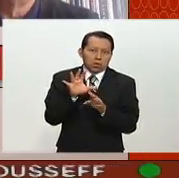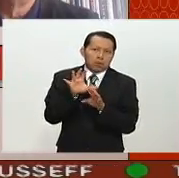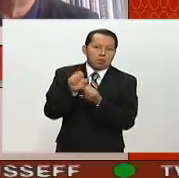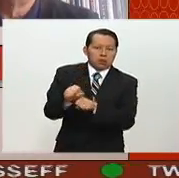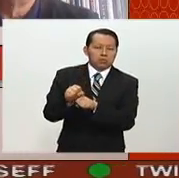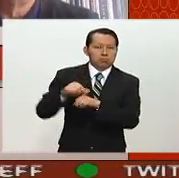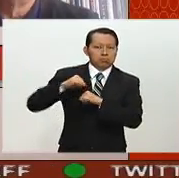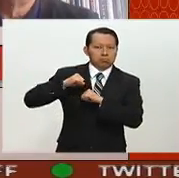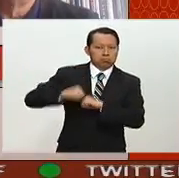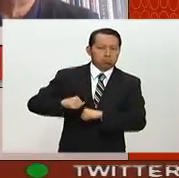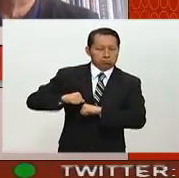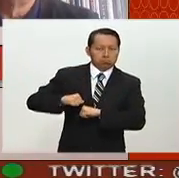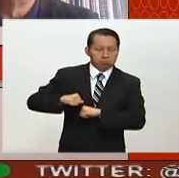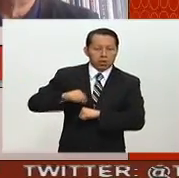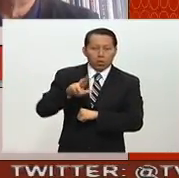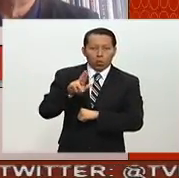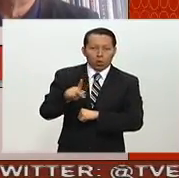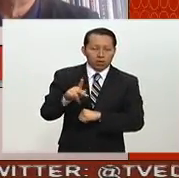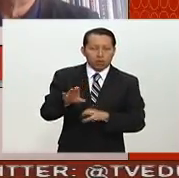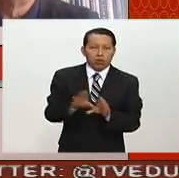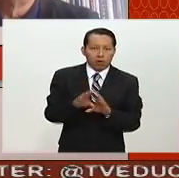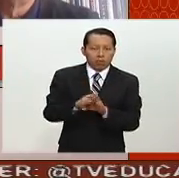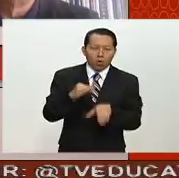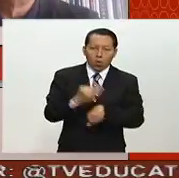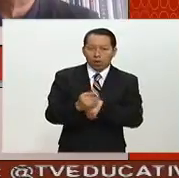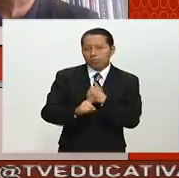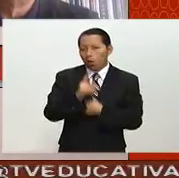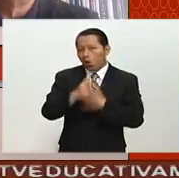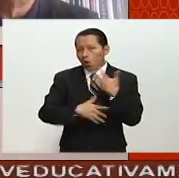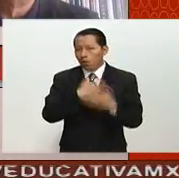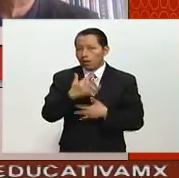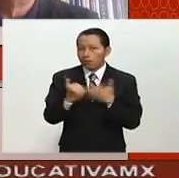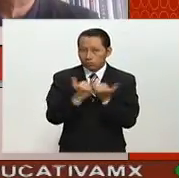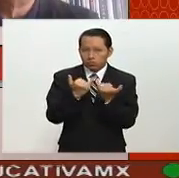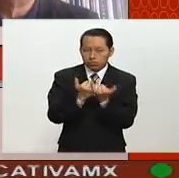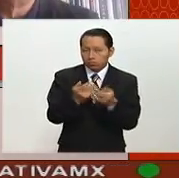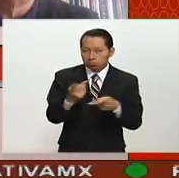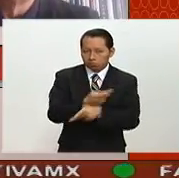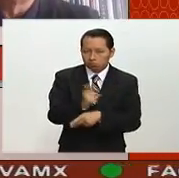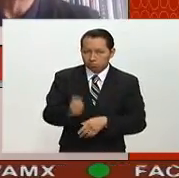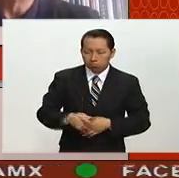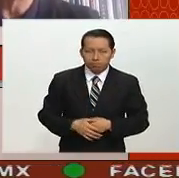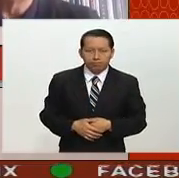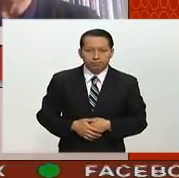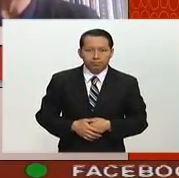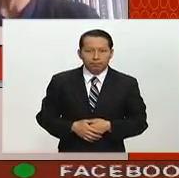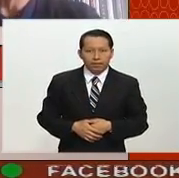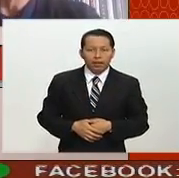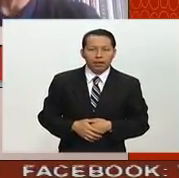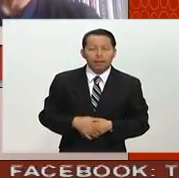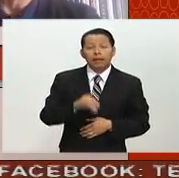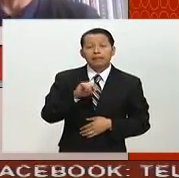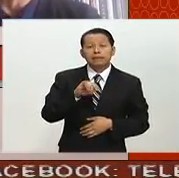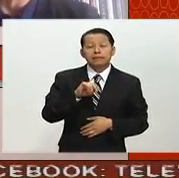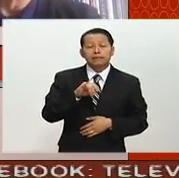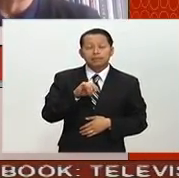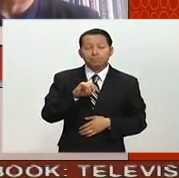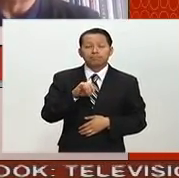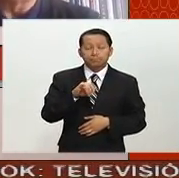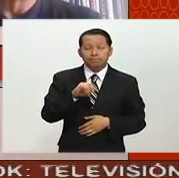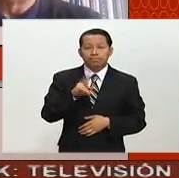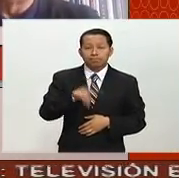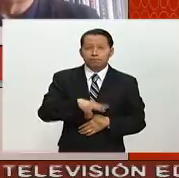ministra en el Reino Unido en estas condiciones de crisis y de polarización, Javier. Así es, de hecho todavía el